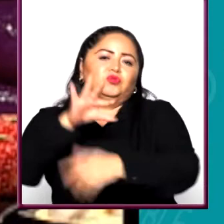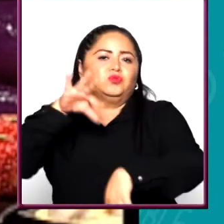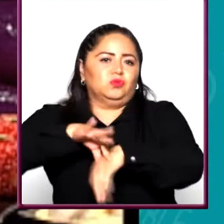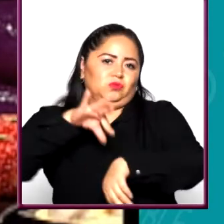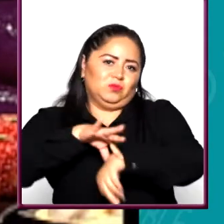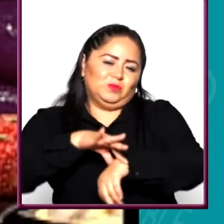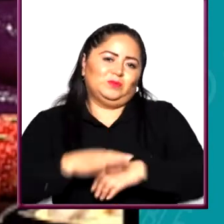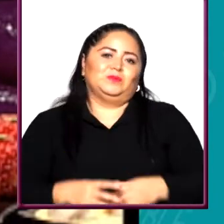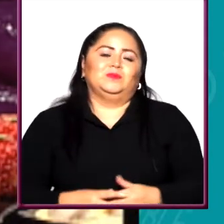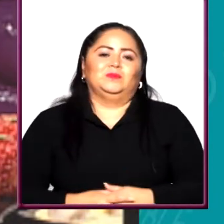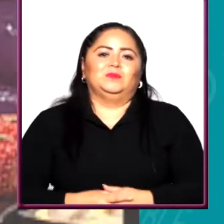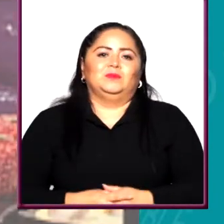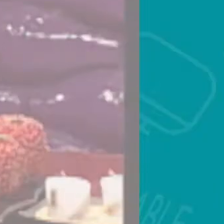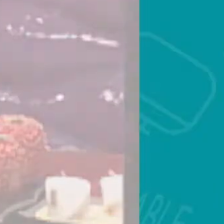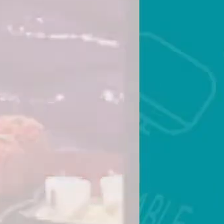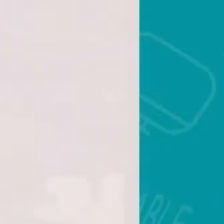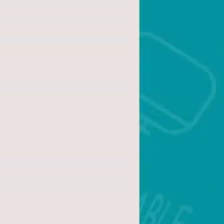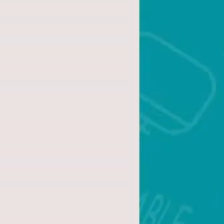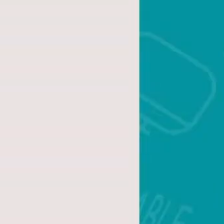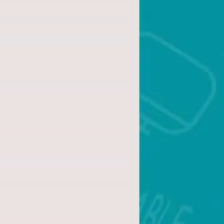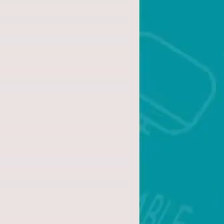tu ginecólogo.